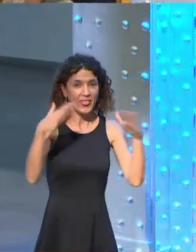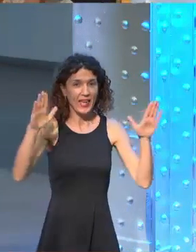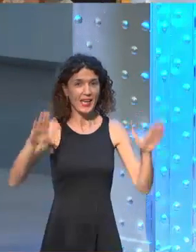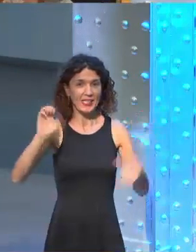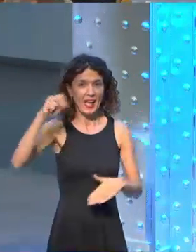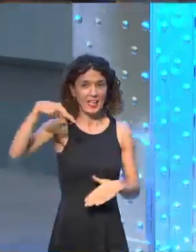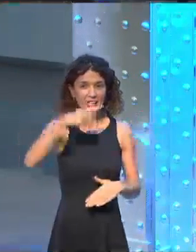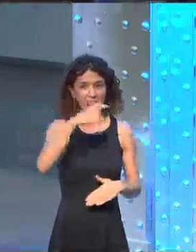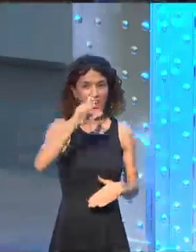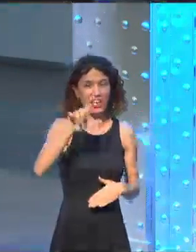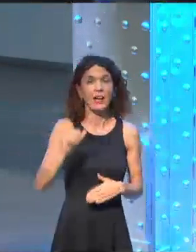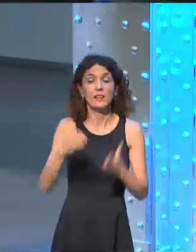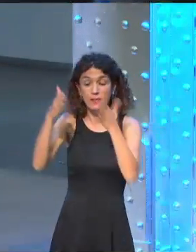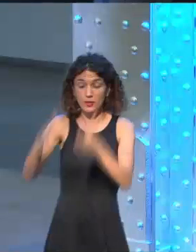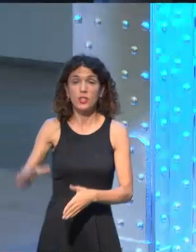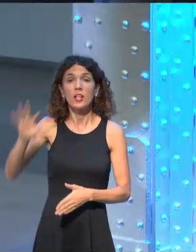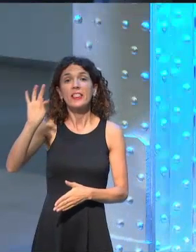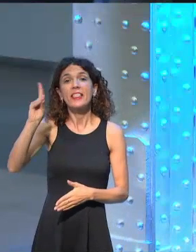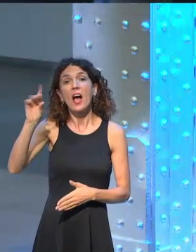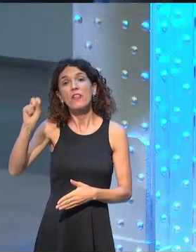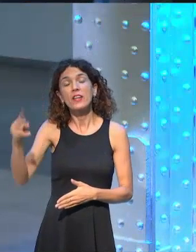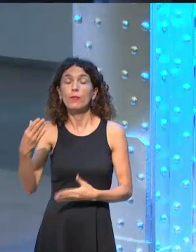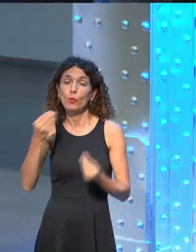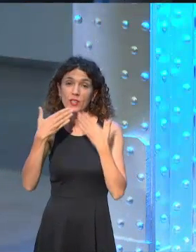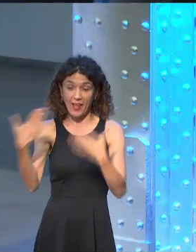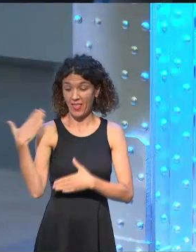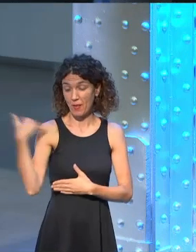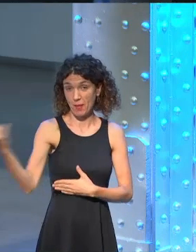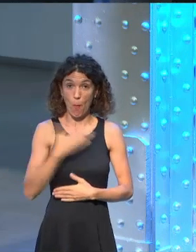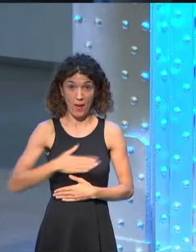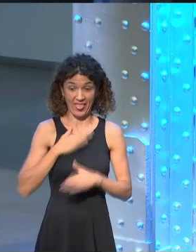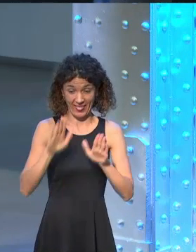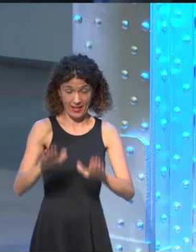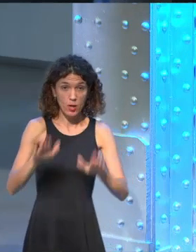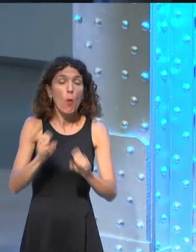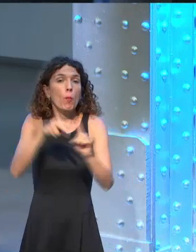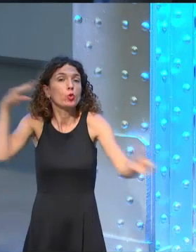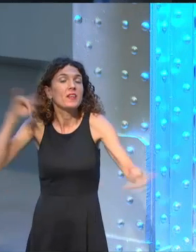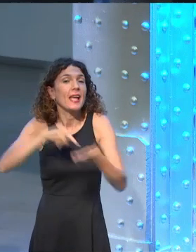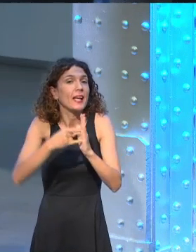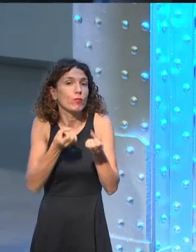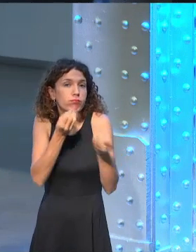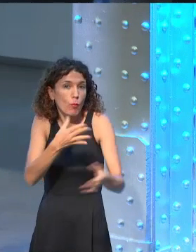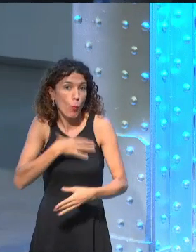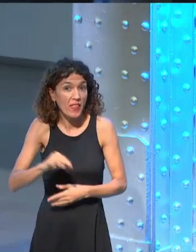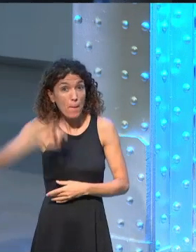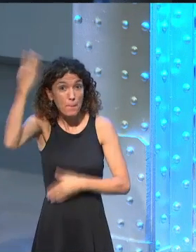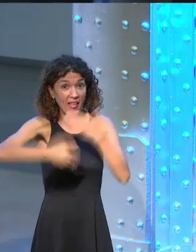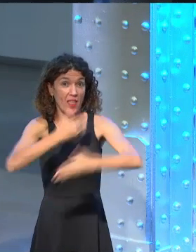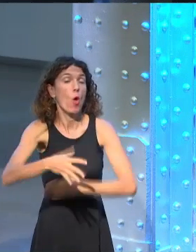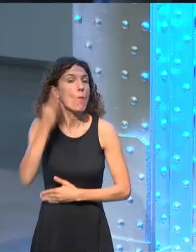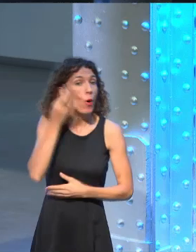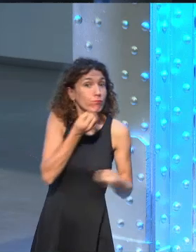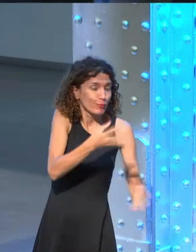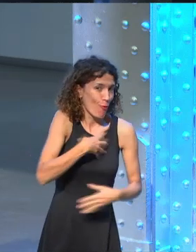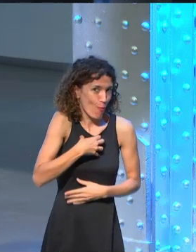turno, David Tomás. Perfecto, pues primero de todo muchas gracias por invitarme, un placer estar aquí. puedo dar mi punto de vista de ingeniero, de emprendedor, no de mujer, pero bueno, voy